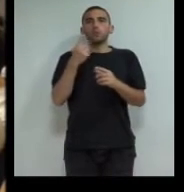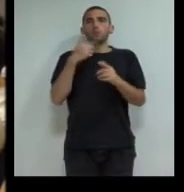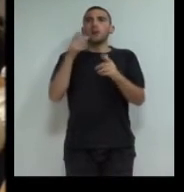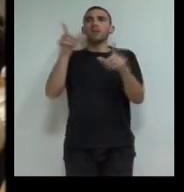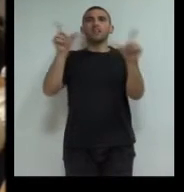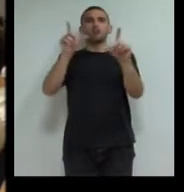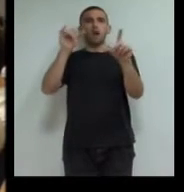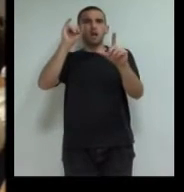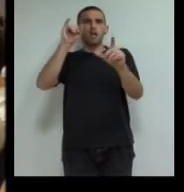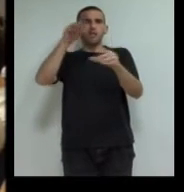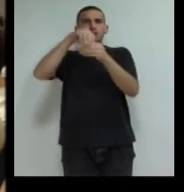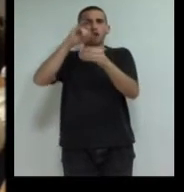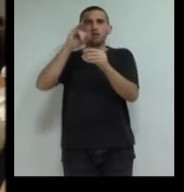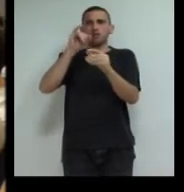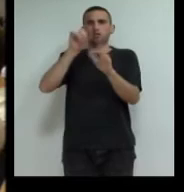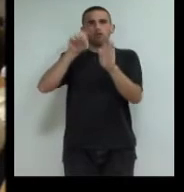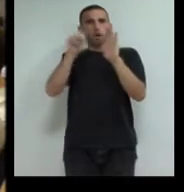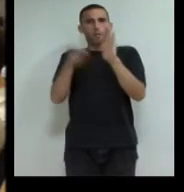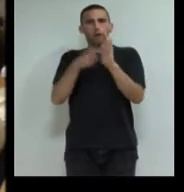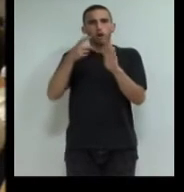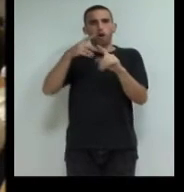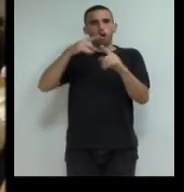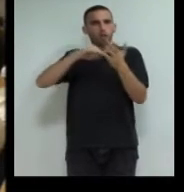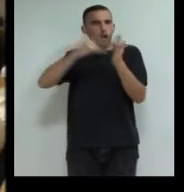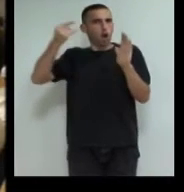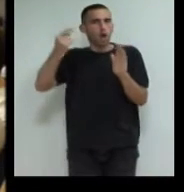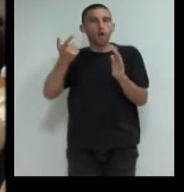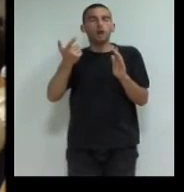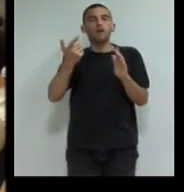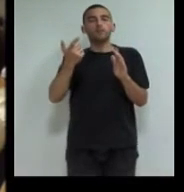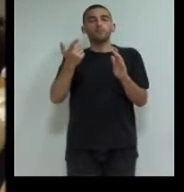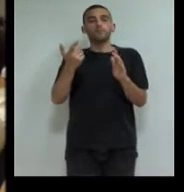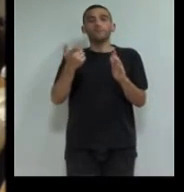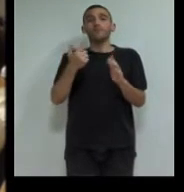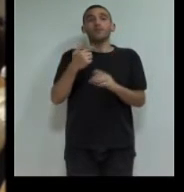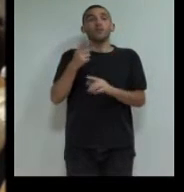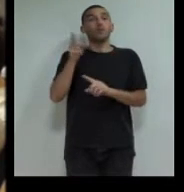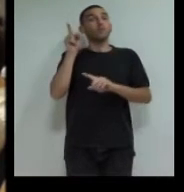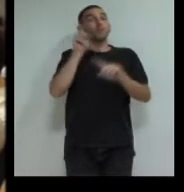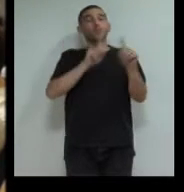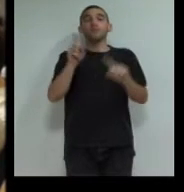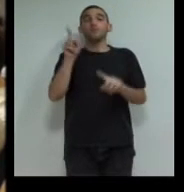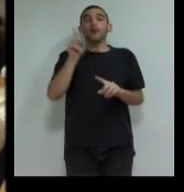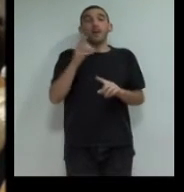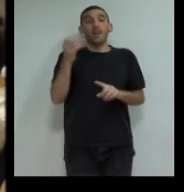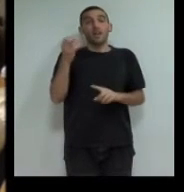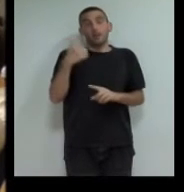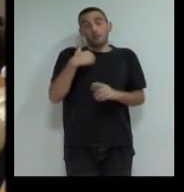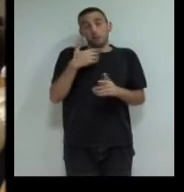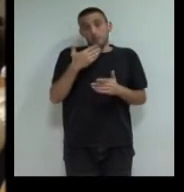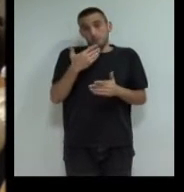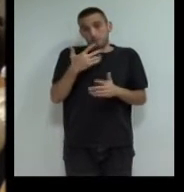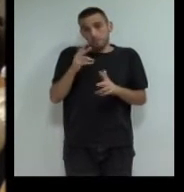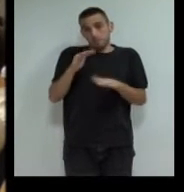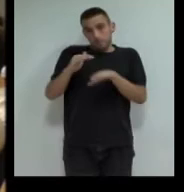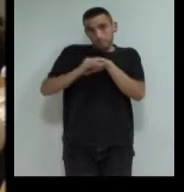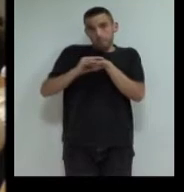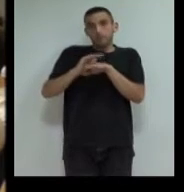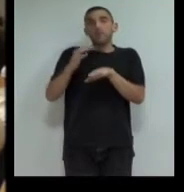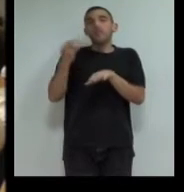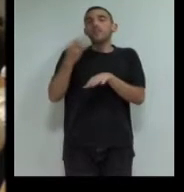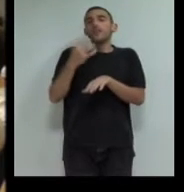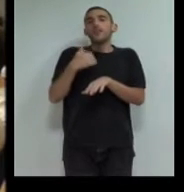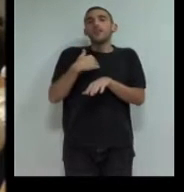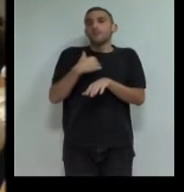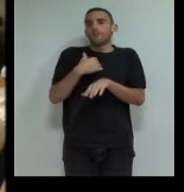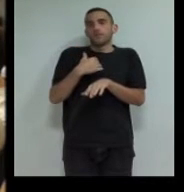equipadas. Hay que tomar esto y esto. Y digo, lo que hay que tener es, permítanme la expresión, vergüenza torera